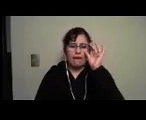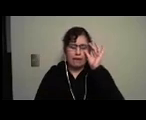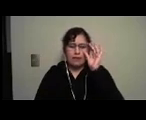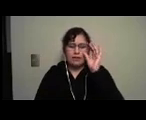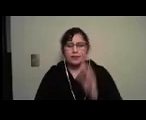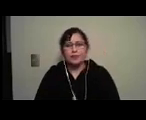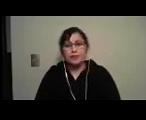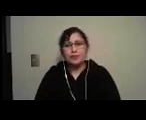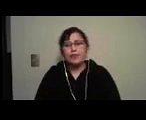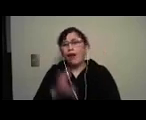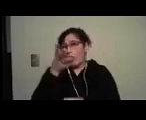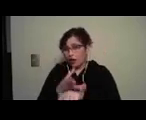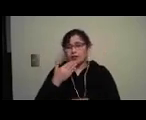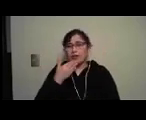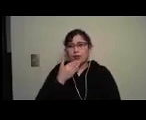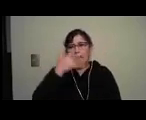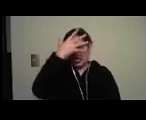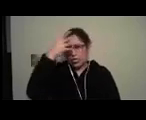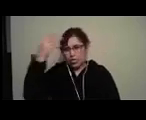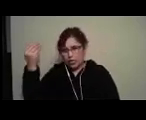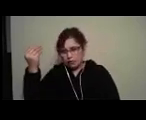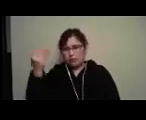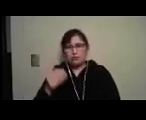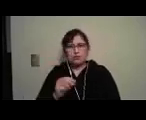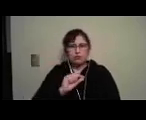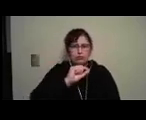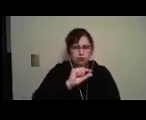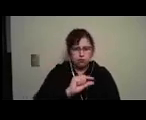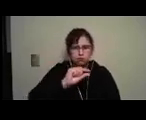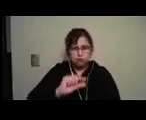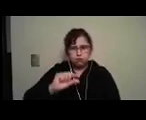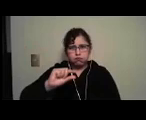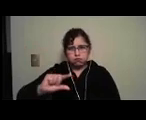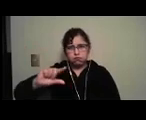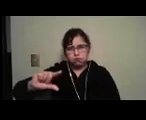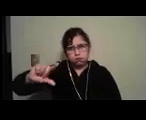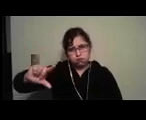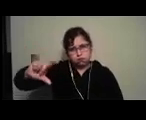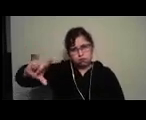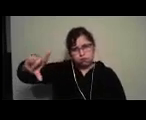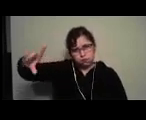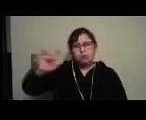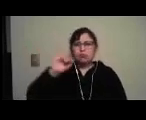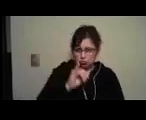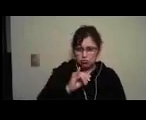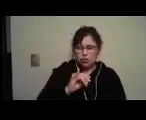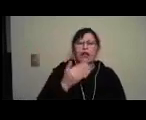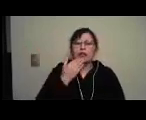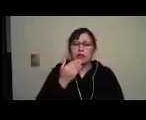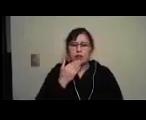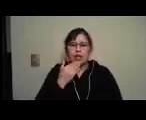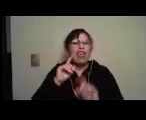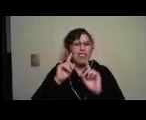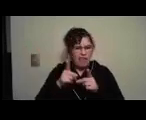bueno, que existe una demencia, comienzo gradual y lentamente progresivo también, ¿ya? Y se debe de descartar